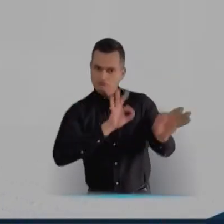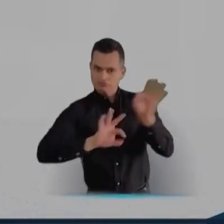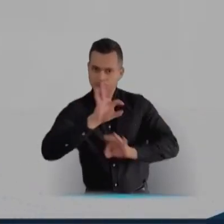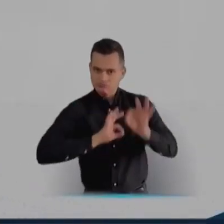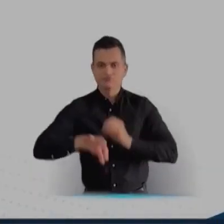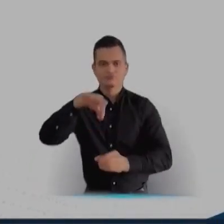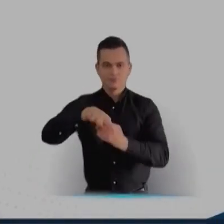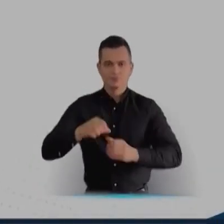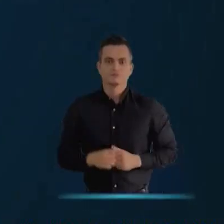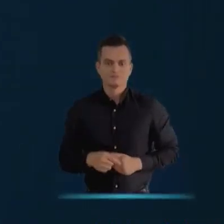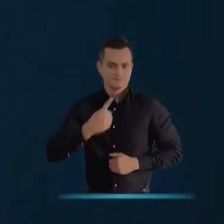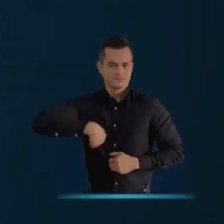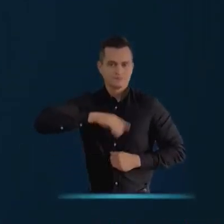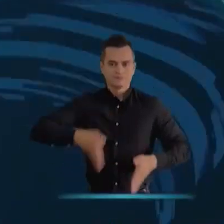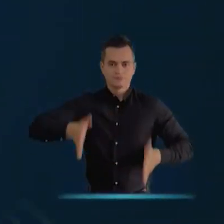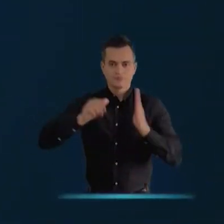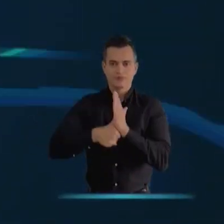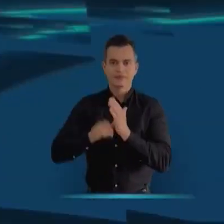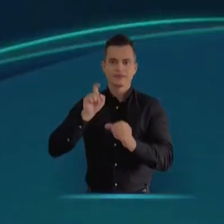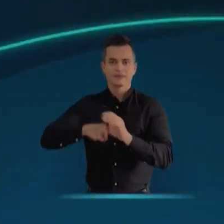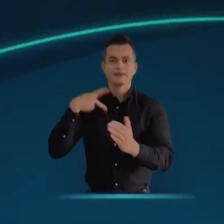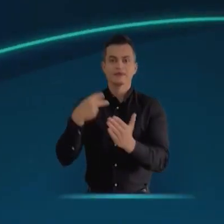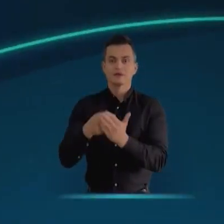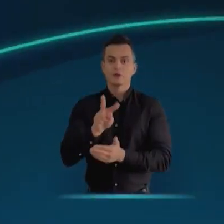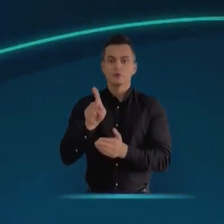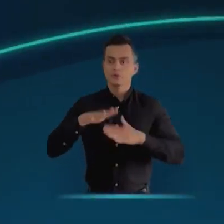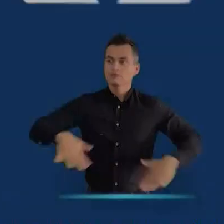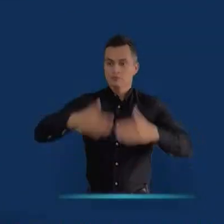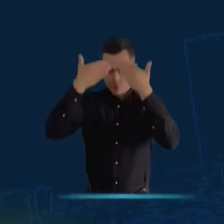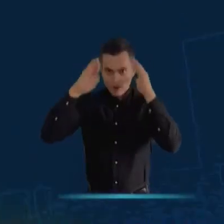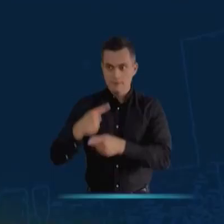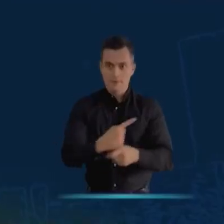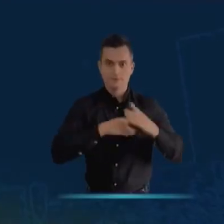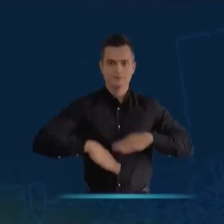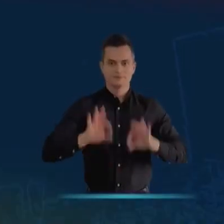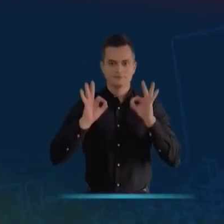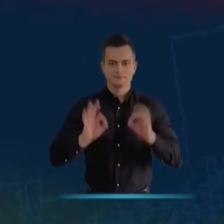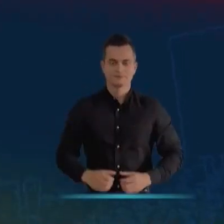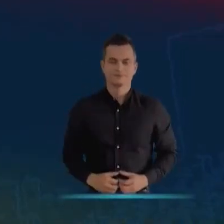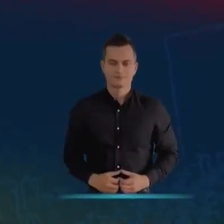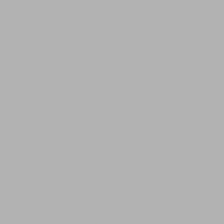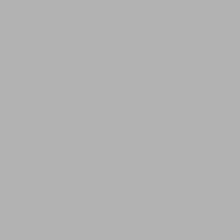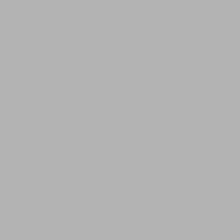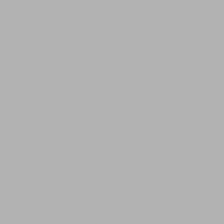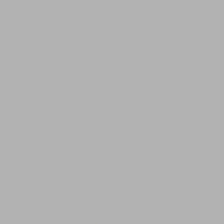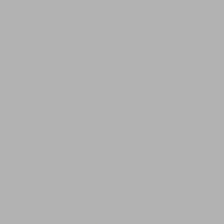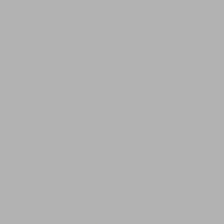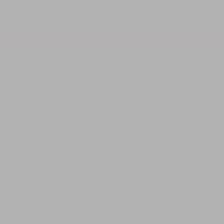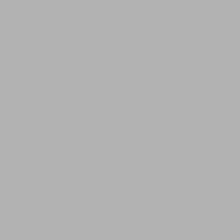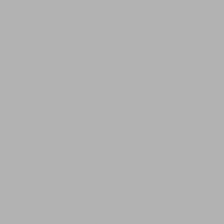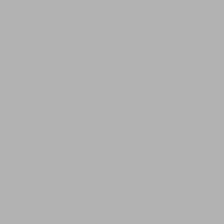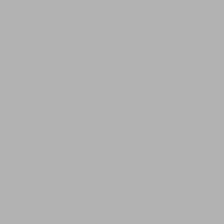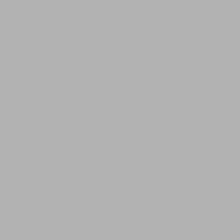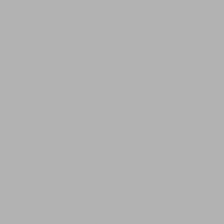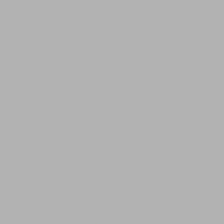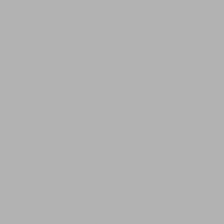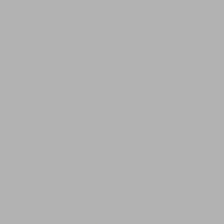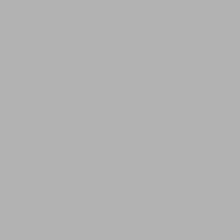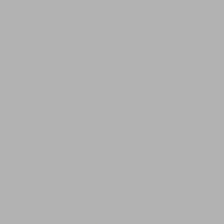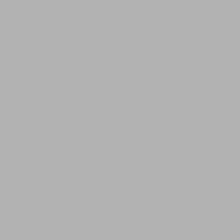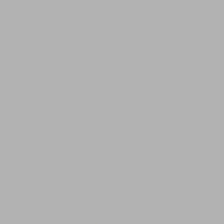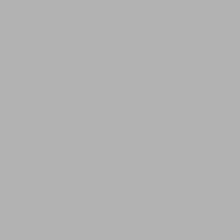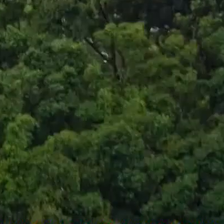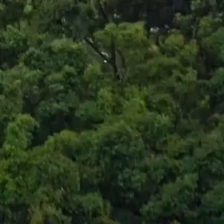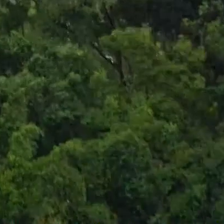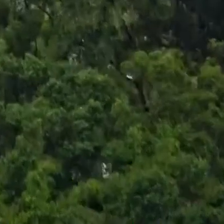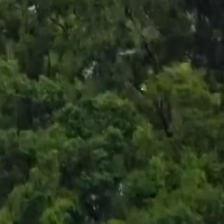www.registraduría.gov.co. Participa, vota y elige. Somos la Registraduría del siglo XXI, garantes de la democracia.